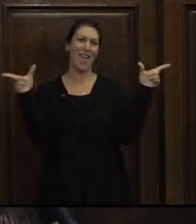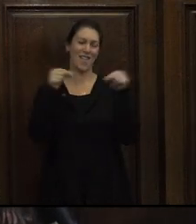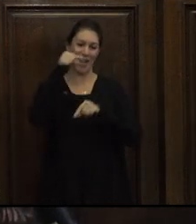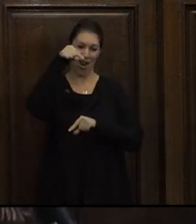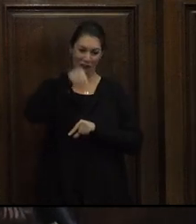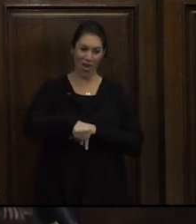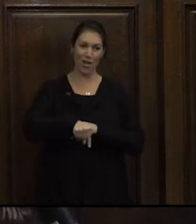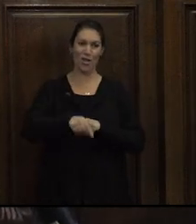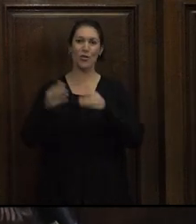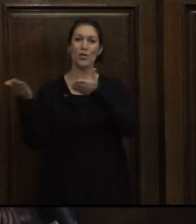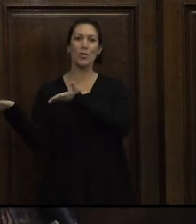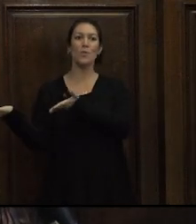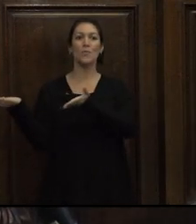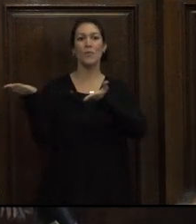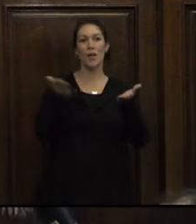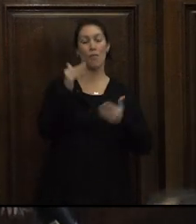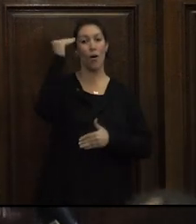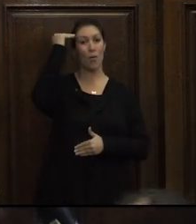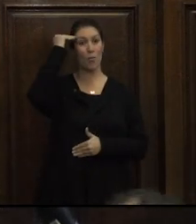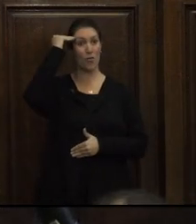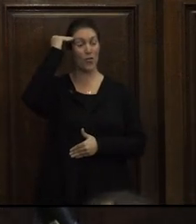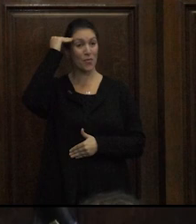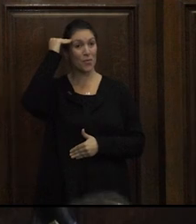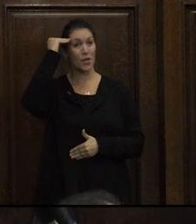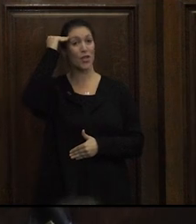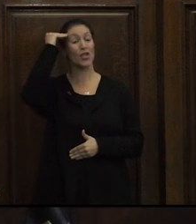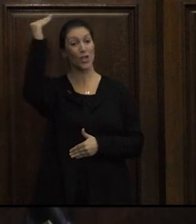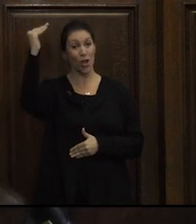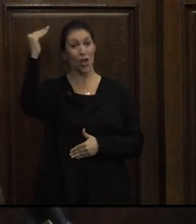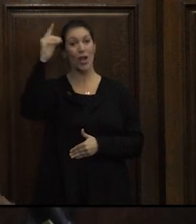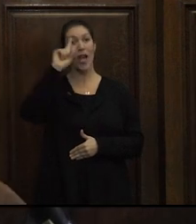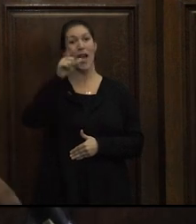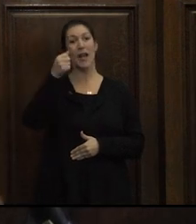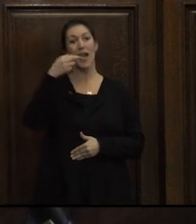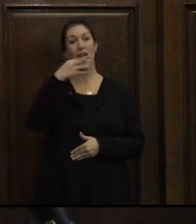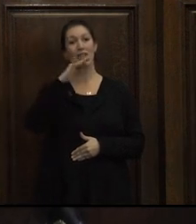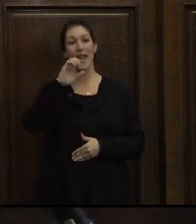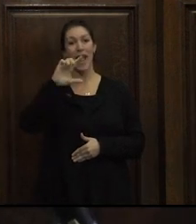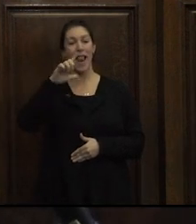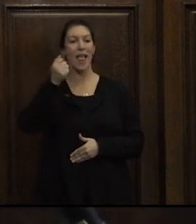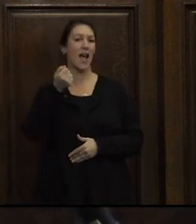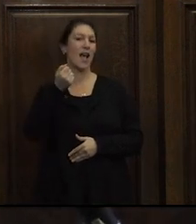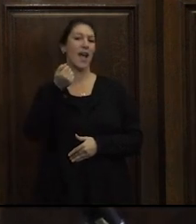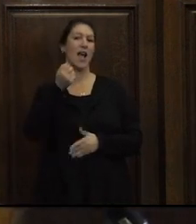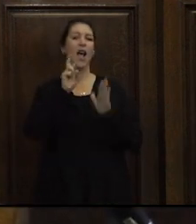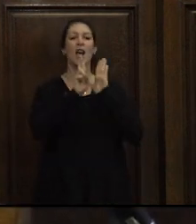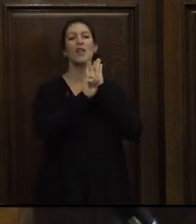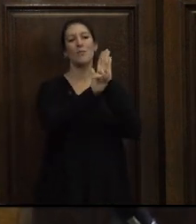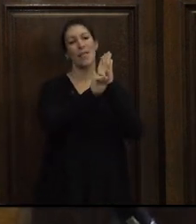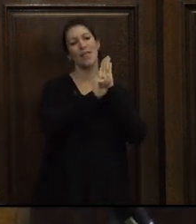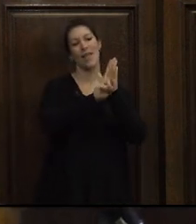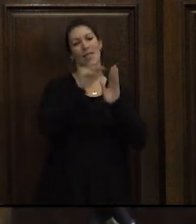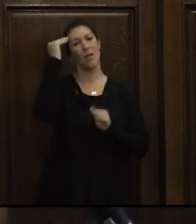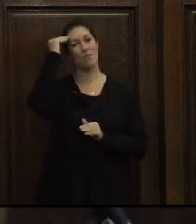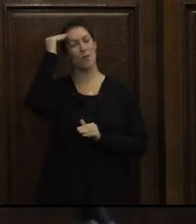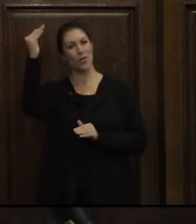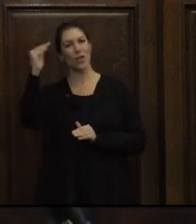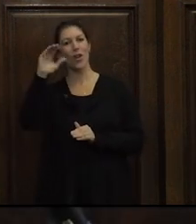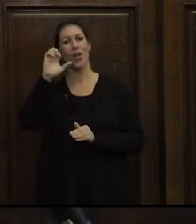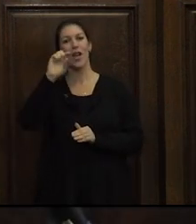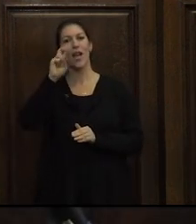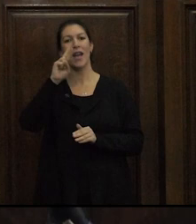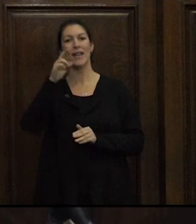clausura, invitamos a la profesora Gabriela Bañuls, representante del comité organizador, y al profesor